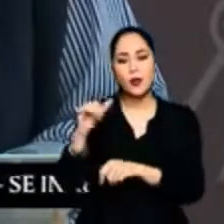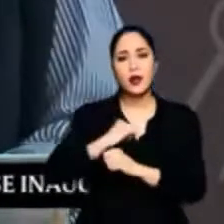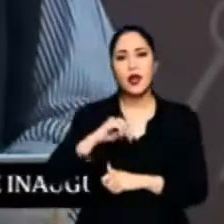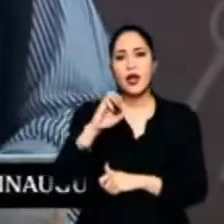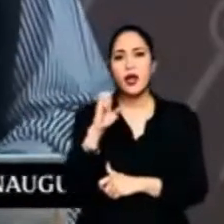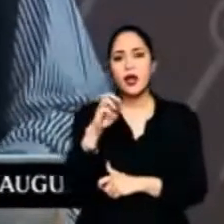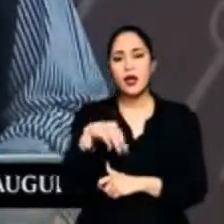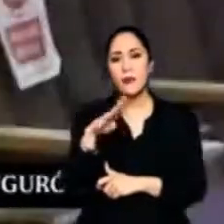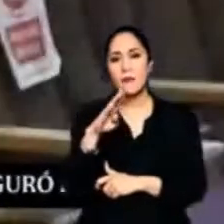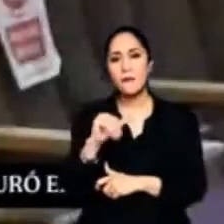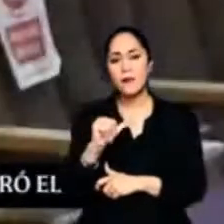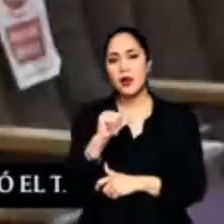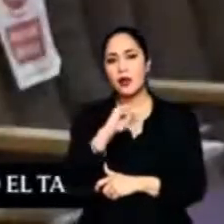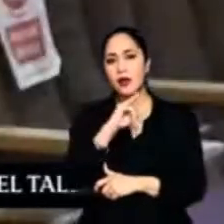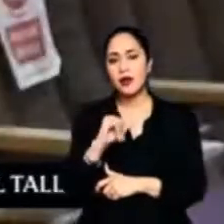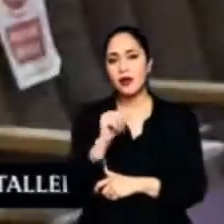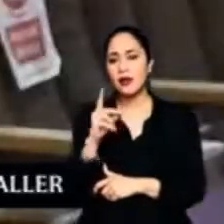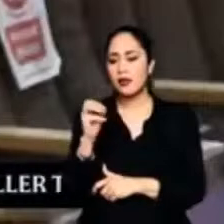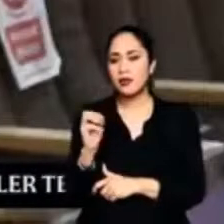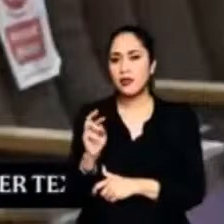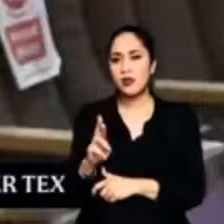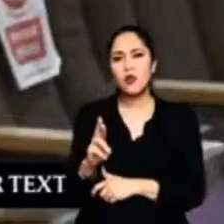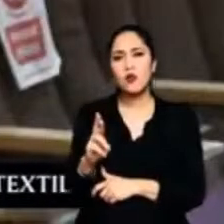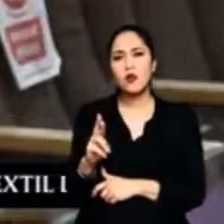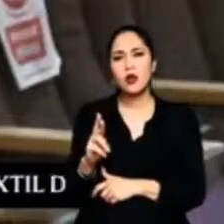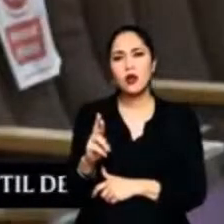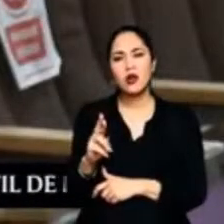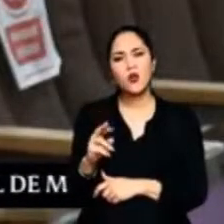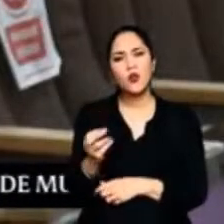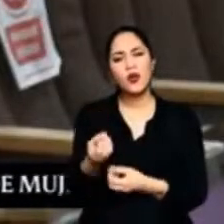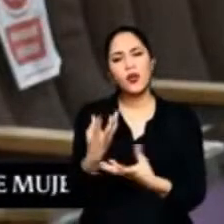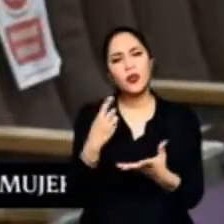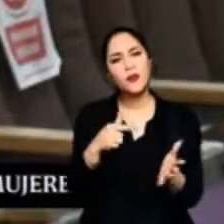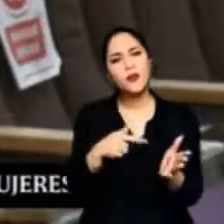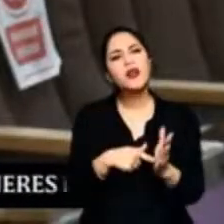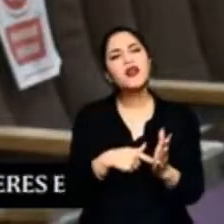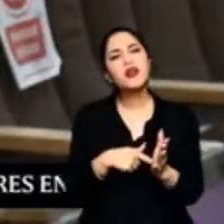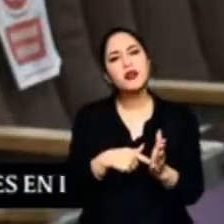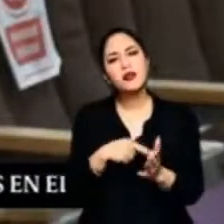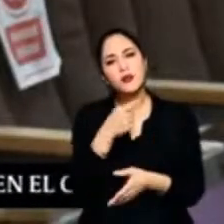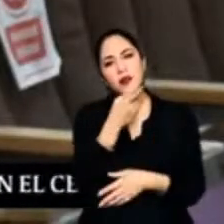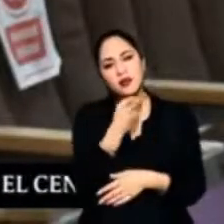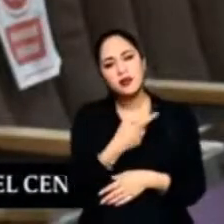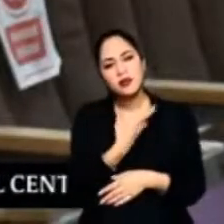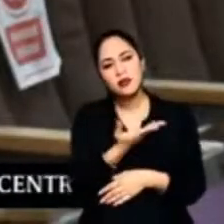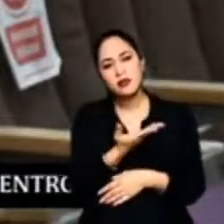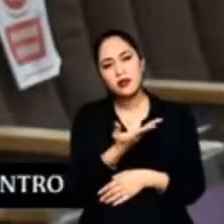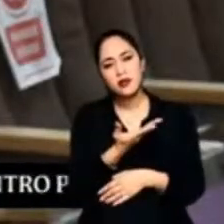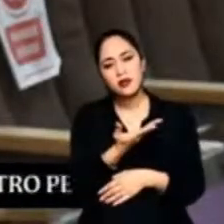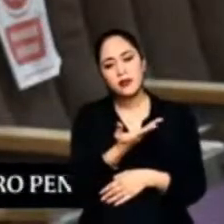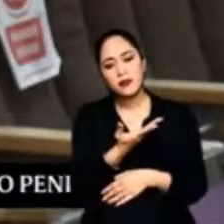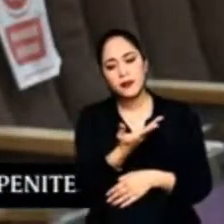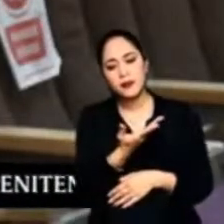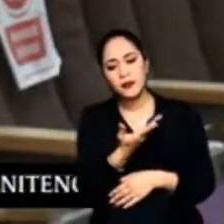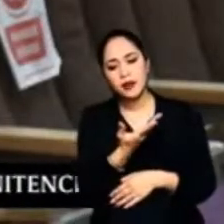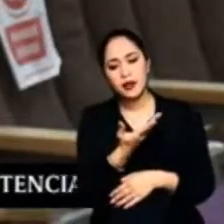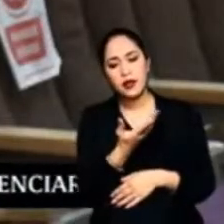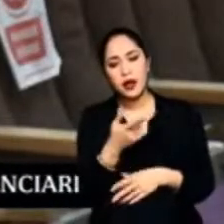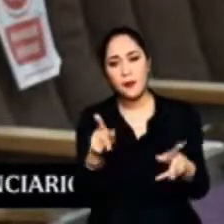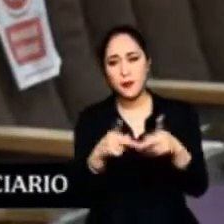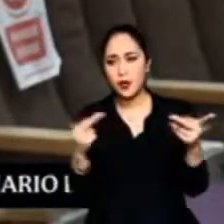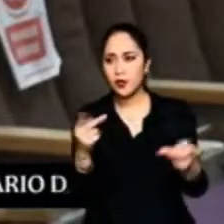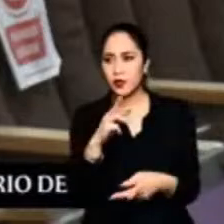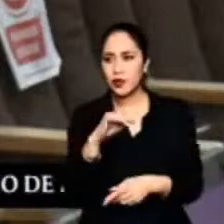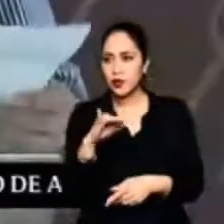que hay 1,000, ¿qué? Tú tienes ahí. Ahí los del Río 2 hicieron un buen trabajo, eso